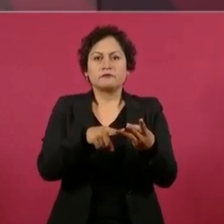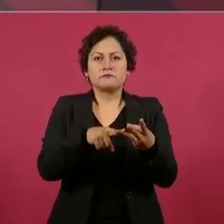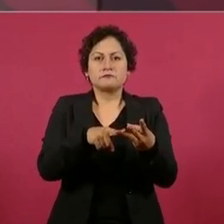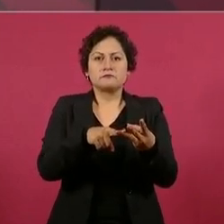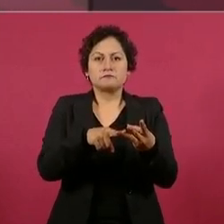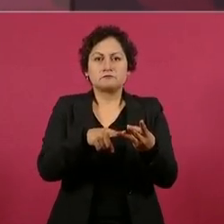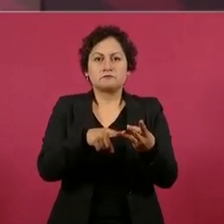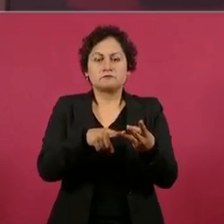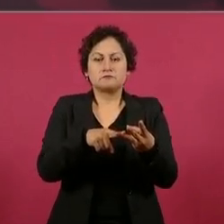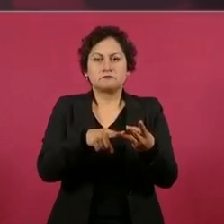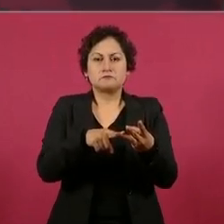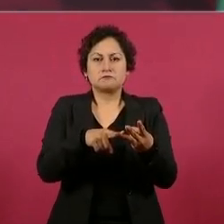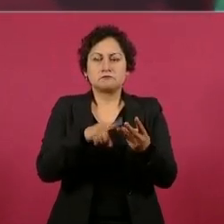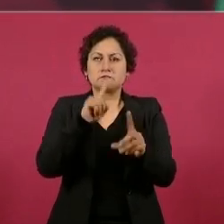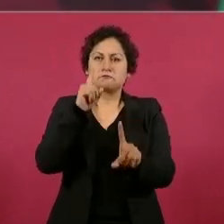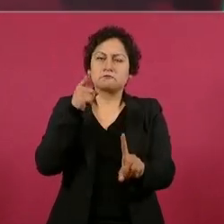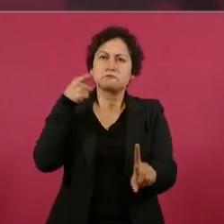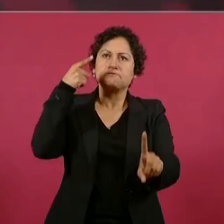con